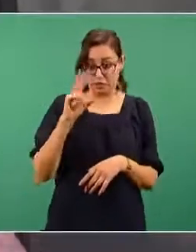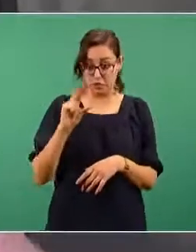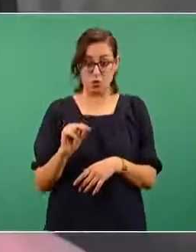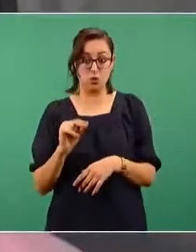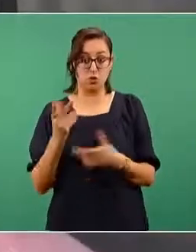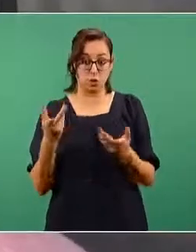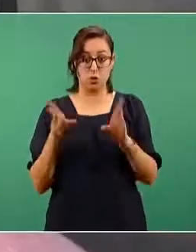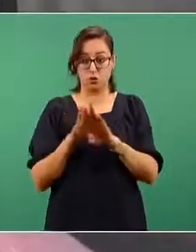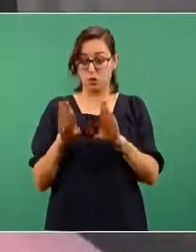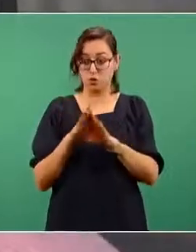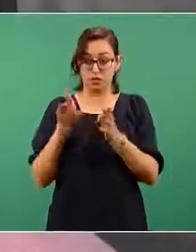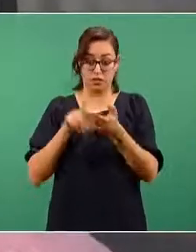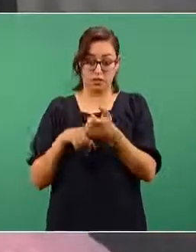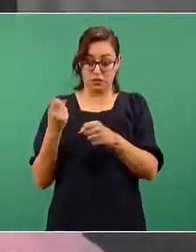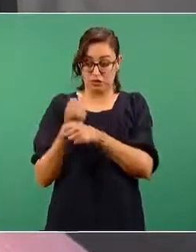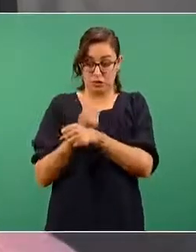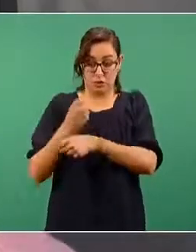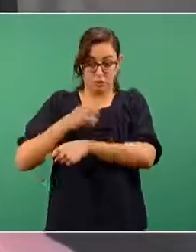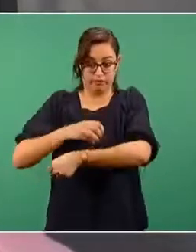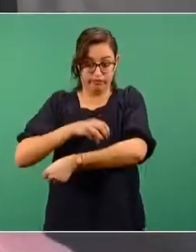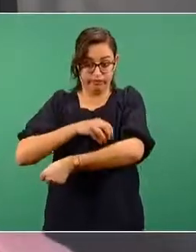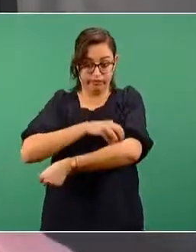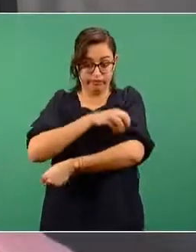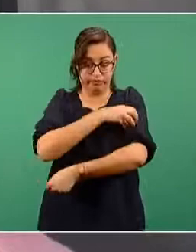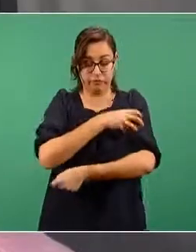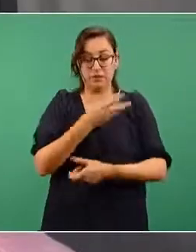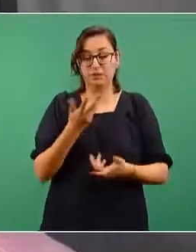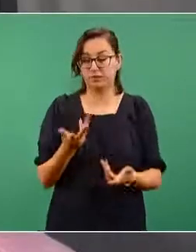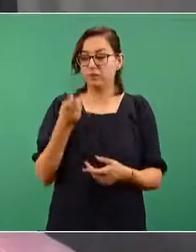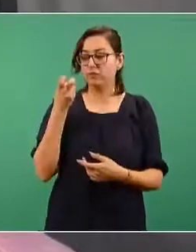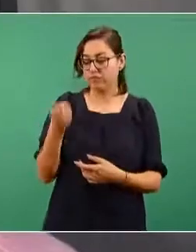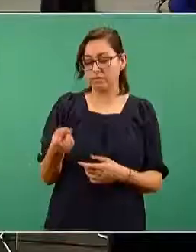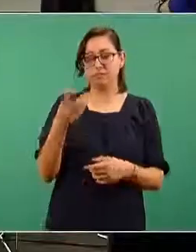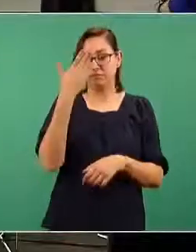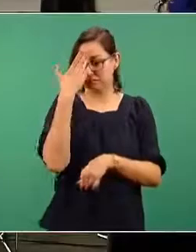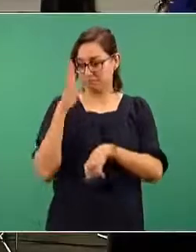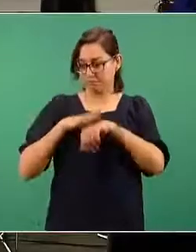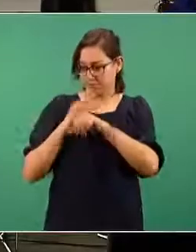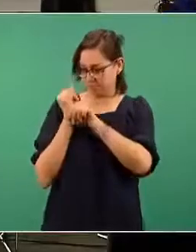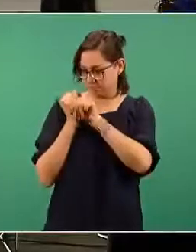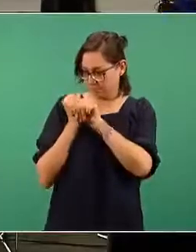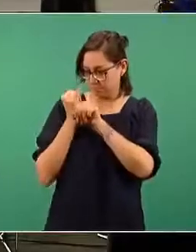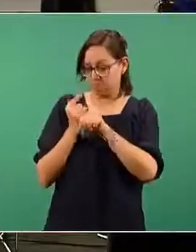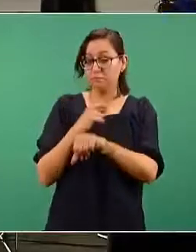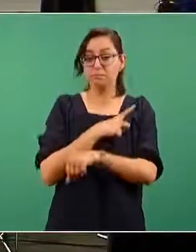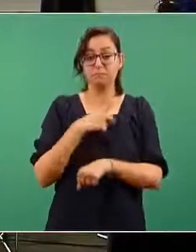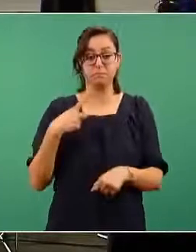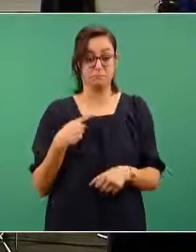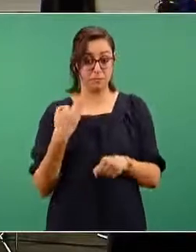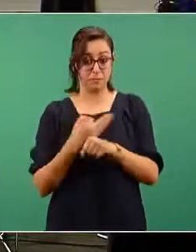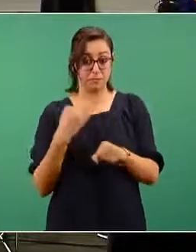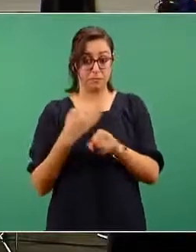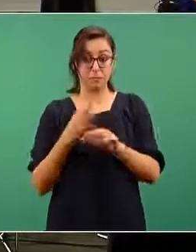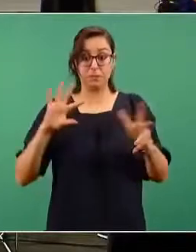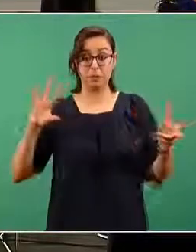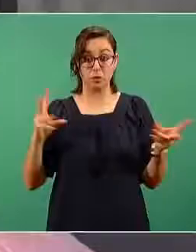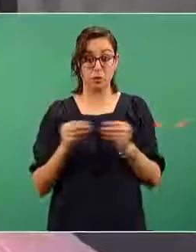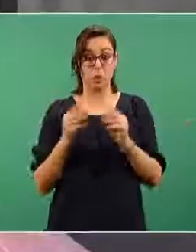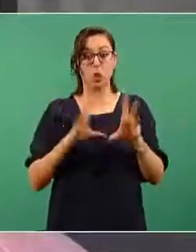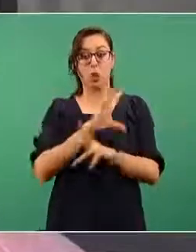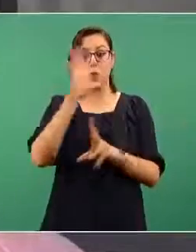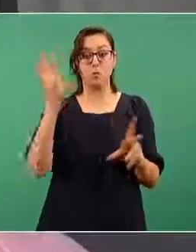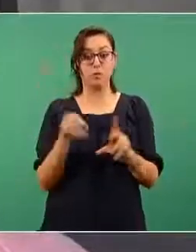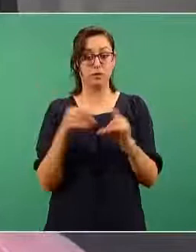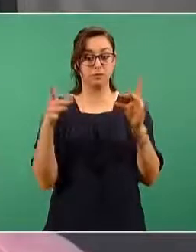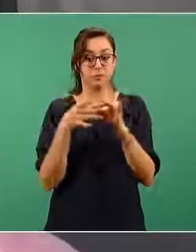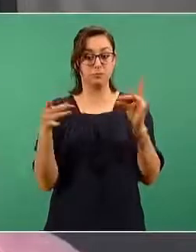decir, de coagulación. Son los eventos que vale la pena tener presentes, y el resumen de todo lo que acabo de comentar es que hasta el